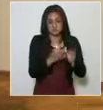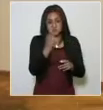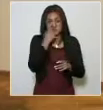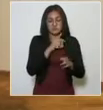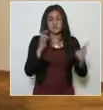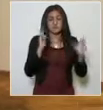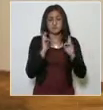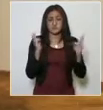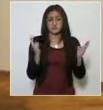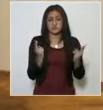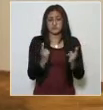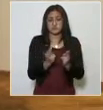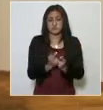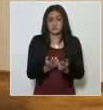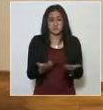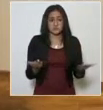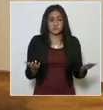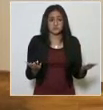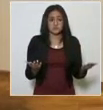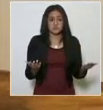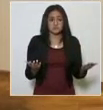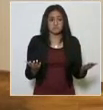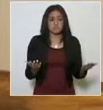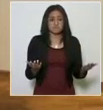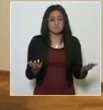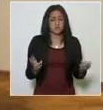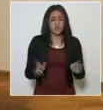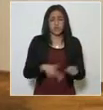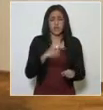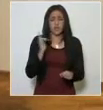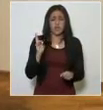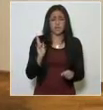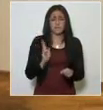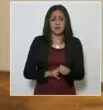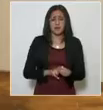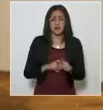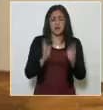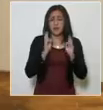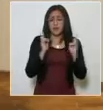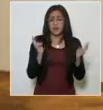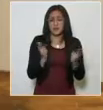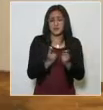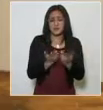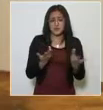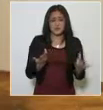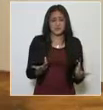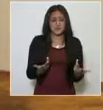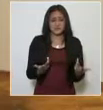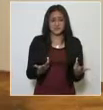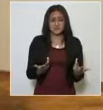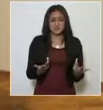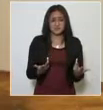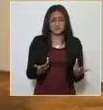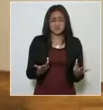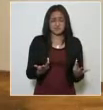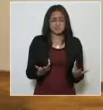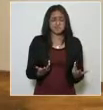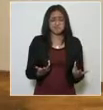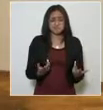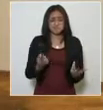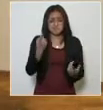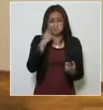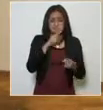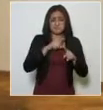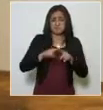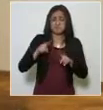reunirse. Y se reúnen de manera normal, ordinaria, diría yo, para